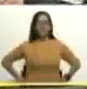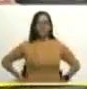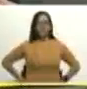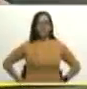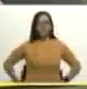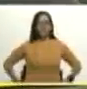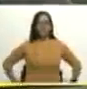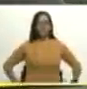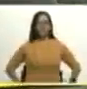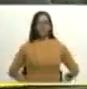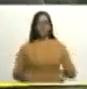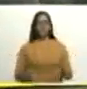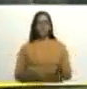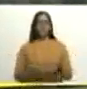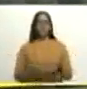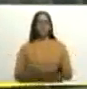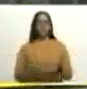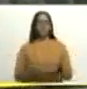¿No?